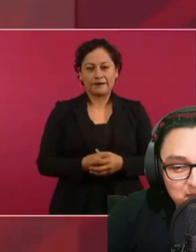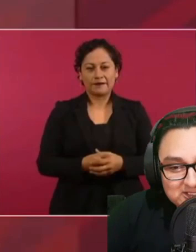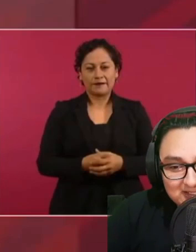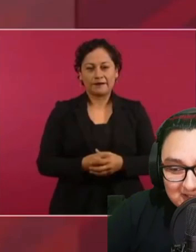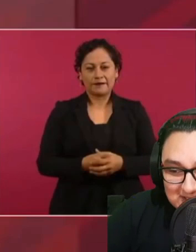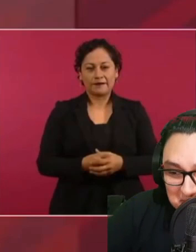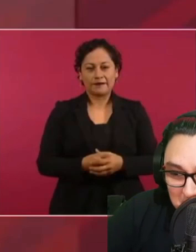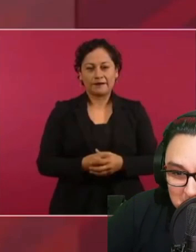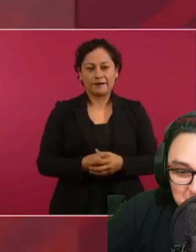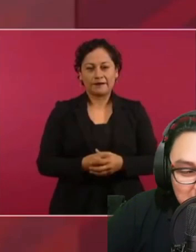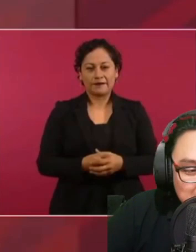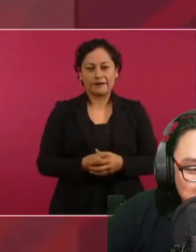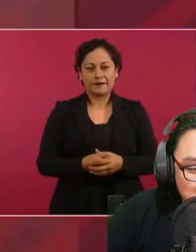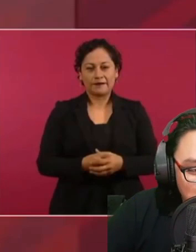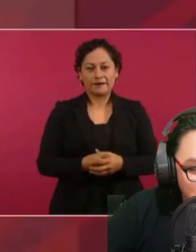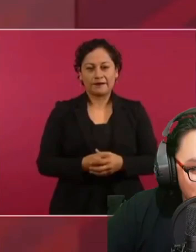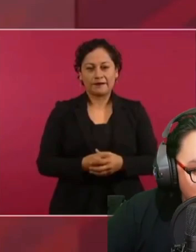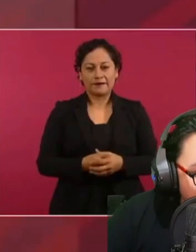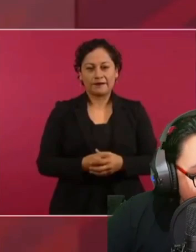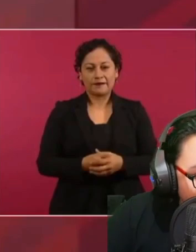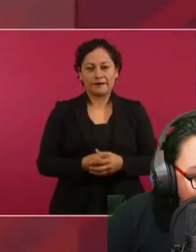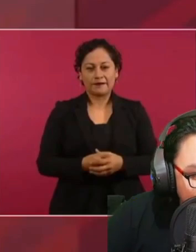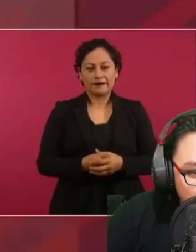Dóriga el presidente Andrés Manuel López Obrador